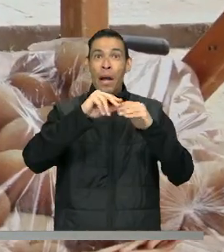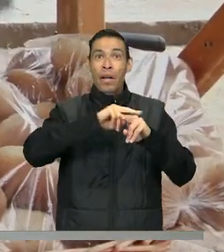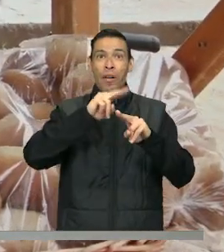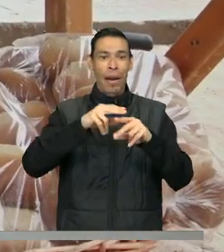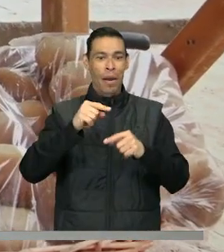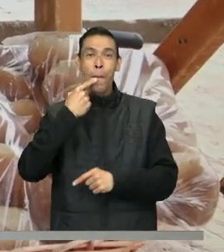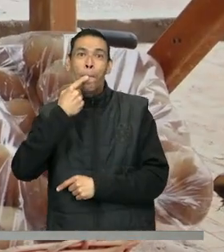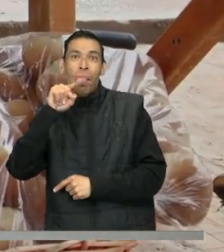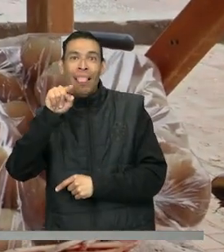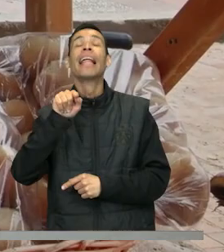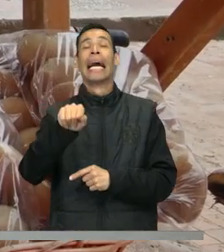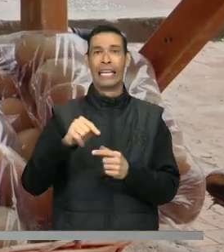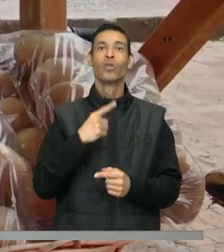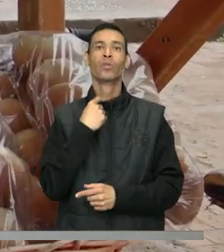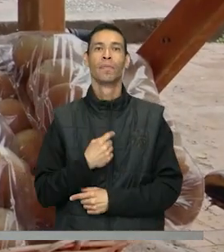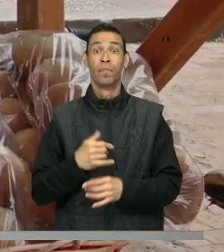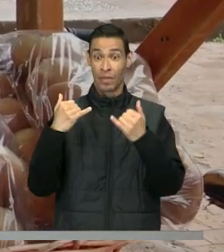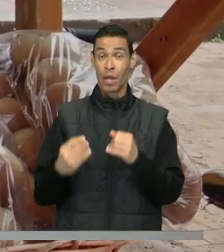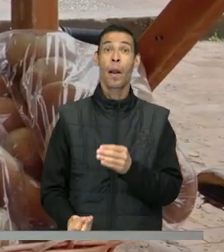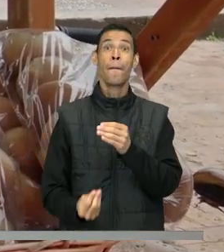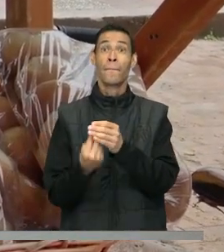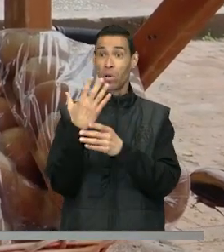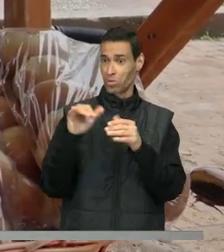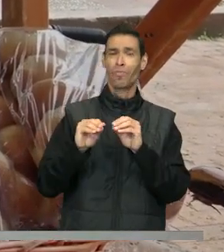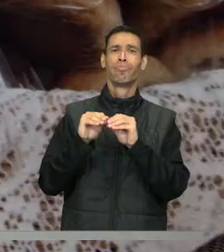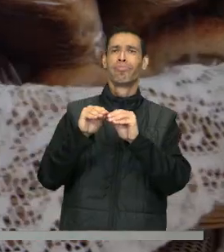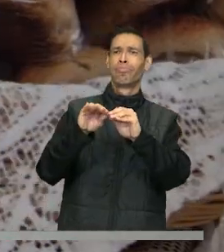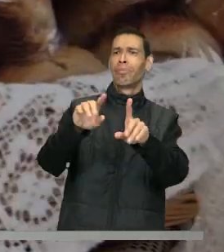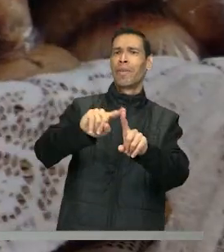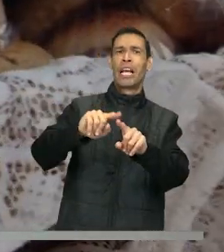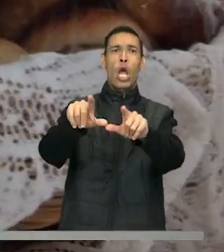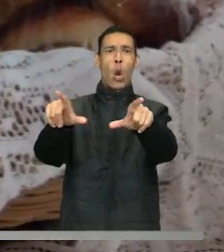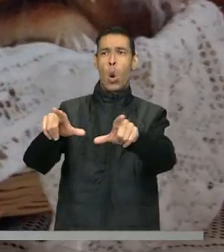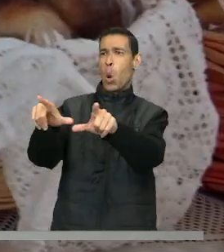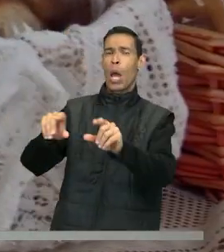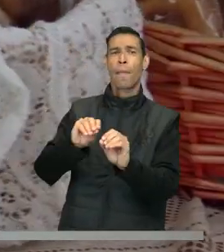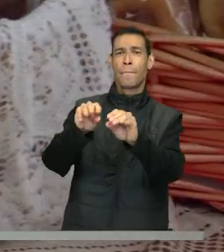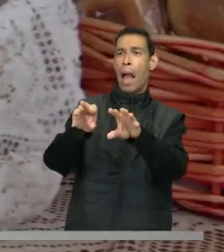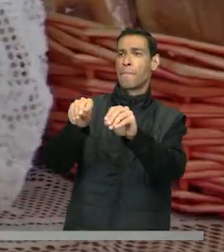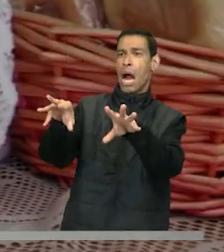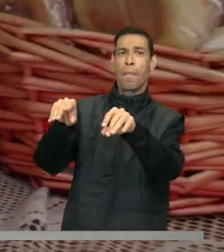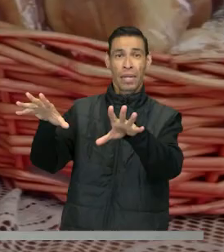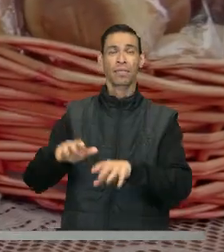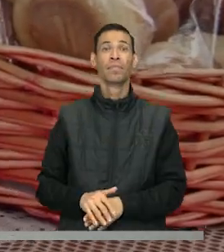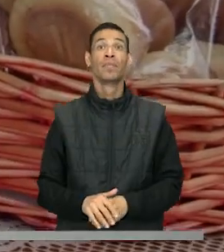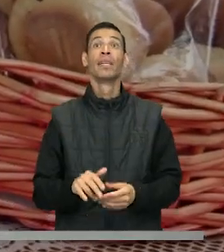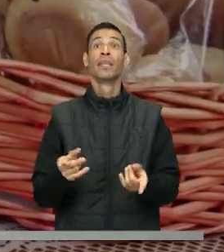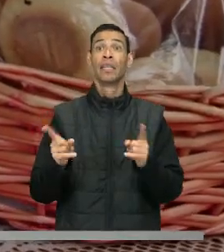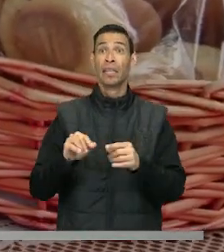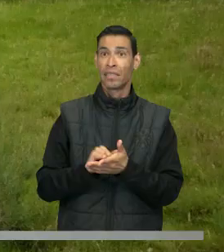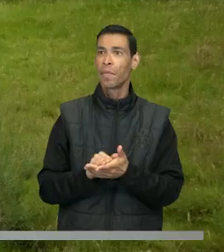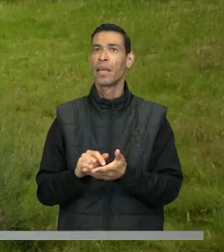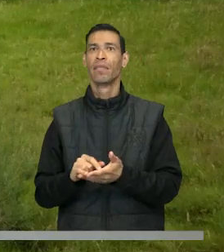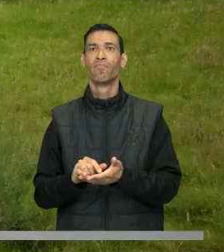el producto está aceptado ya en varios lugares y que hemos ido a